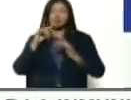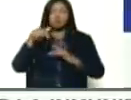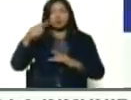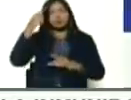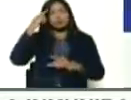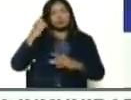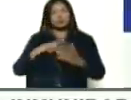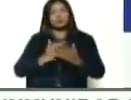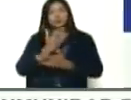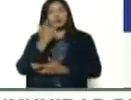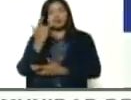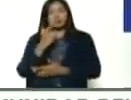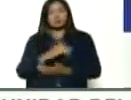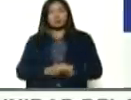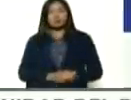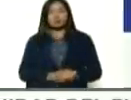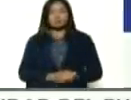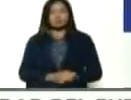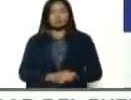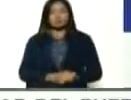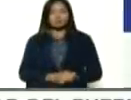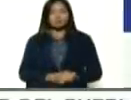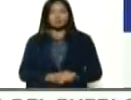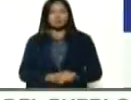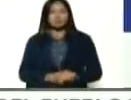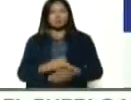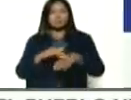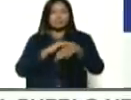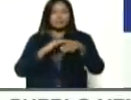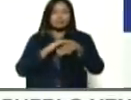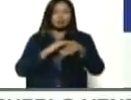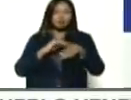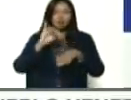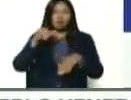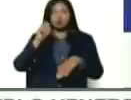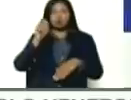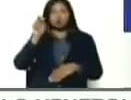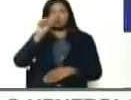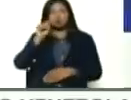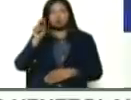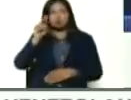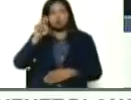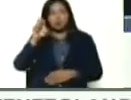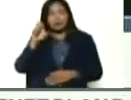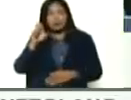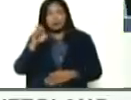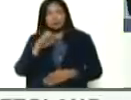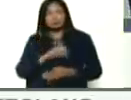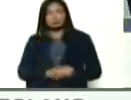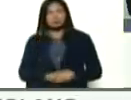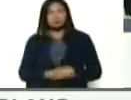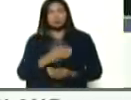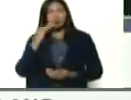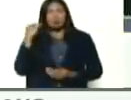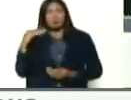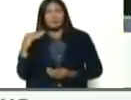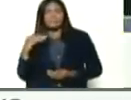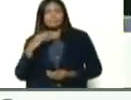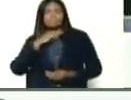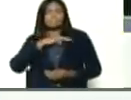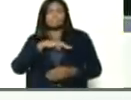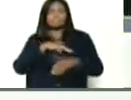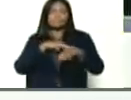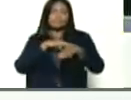del árbol al ministro josué lorca josé lorca joven ministro